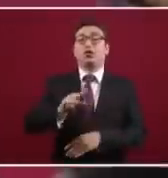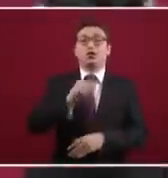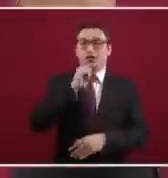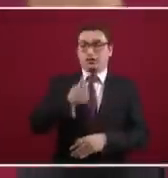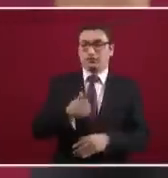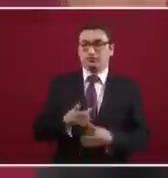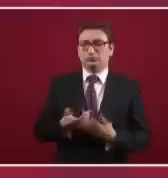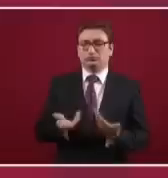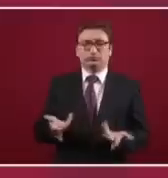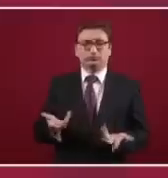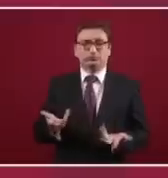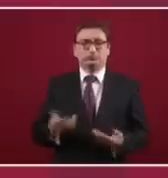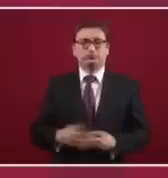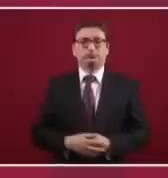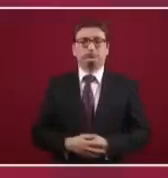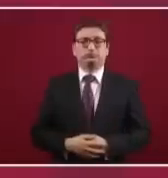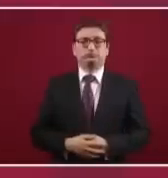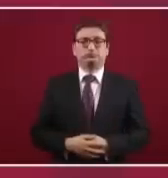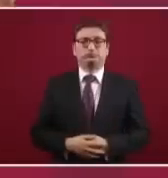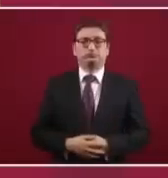pues